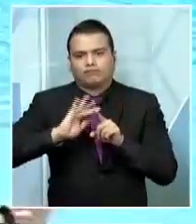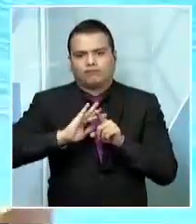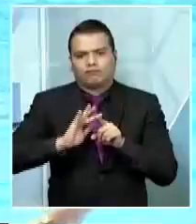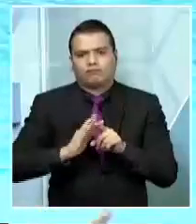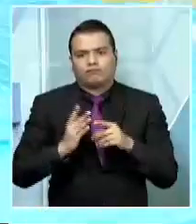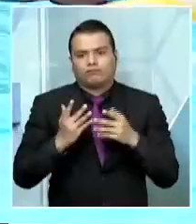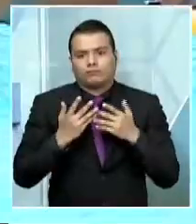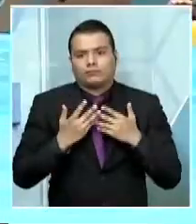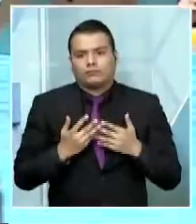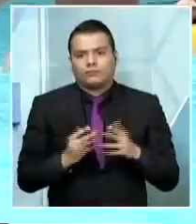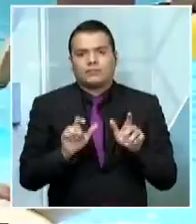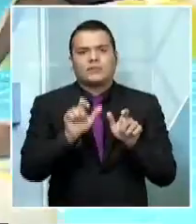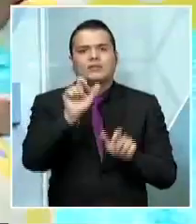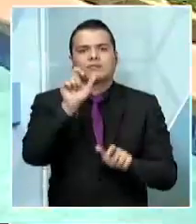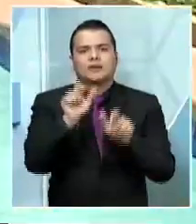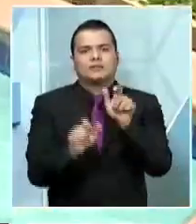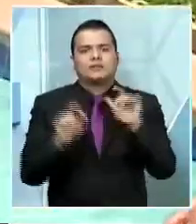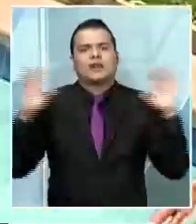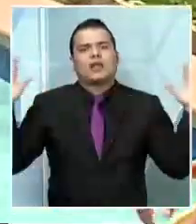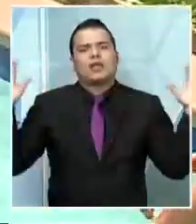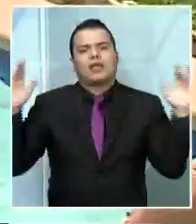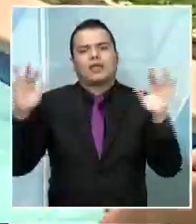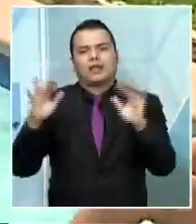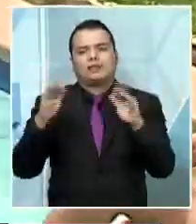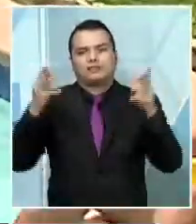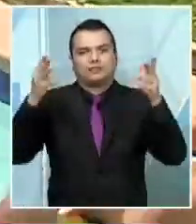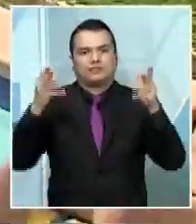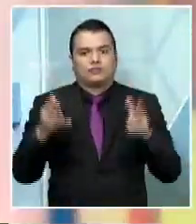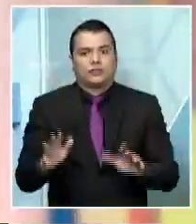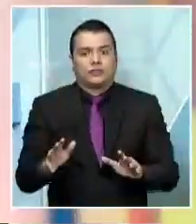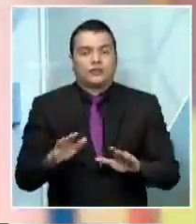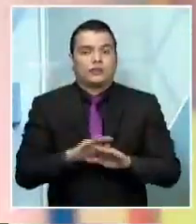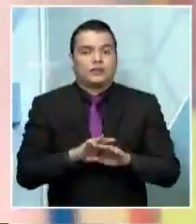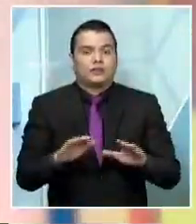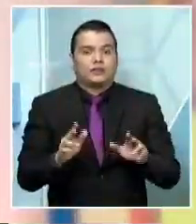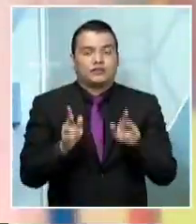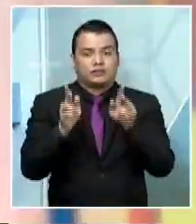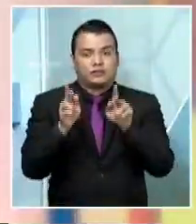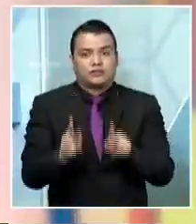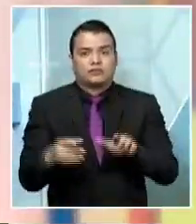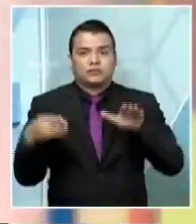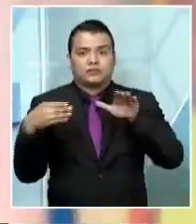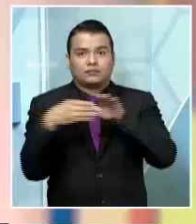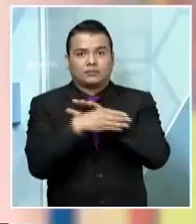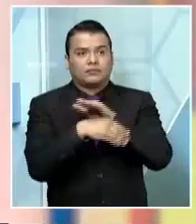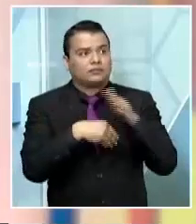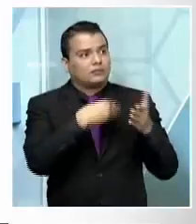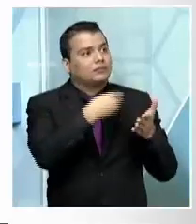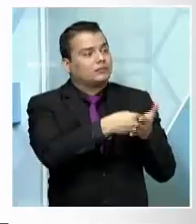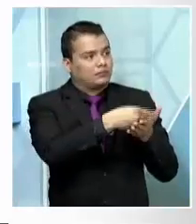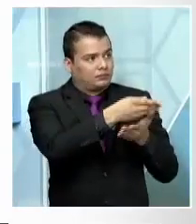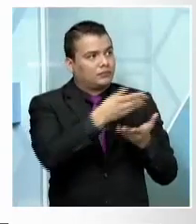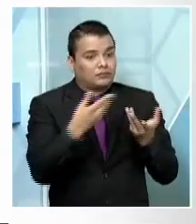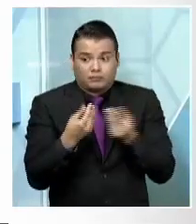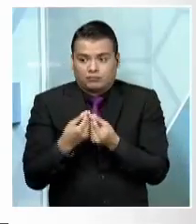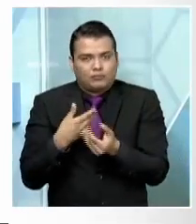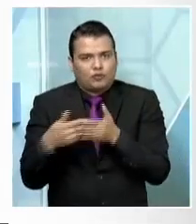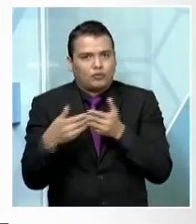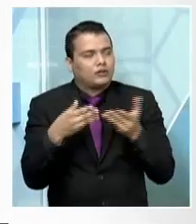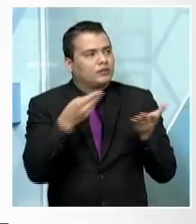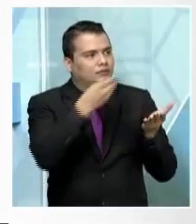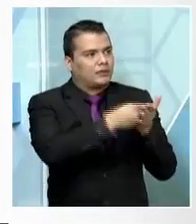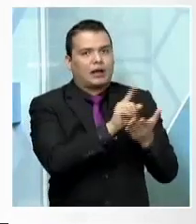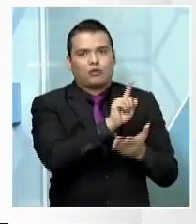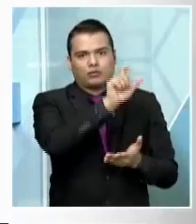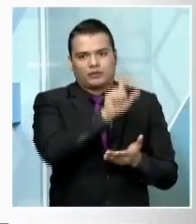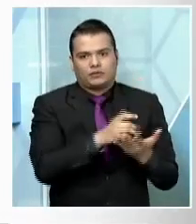Para que las personas no vayan a tener ningún tipo de aglomeración y solamente pasa la persona que va a comprar las manillas del grupo. En Cali usted podrá